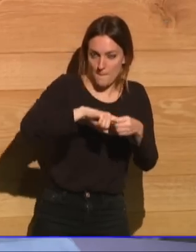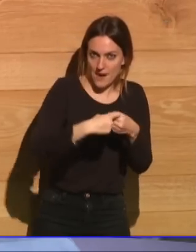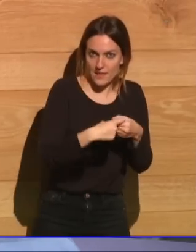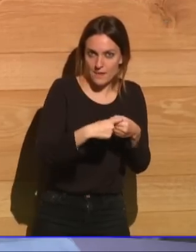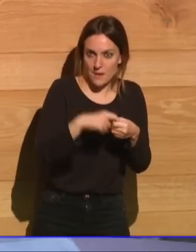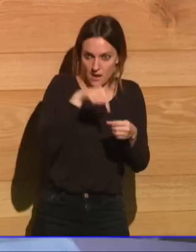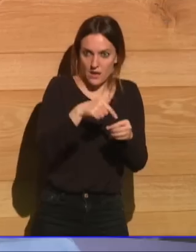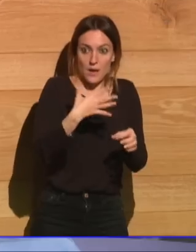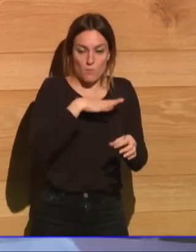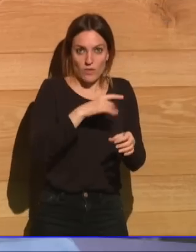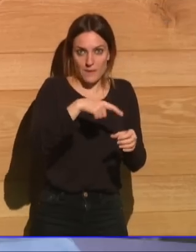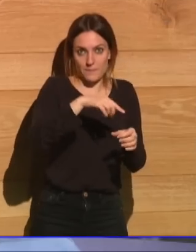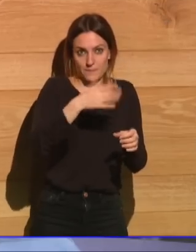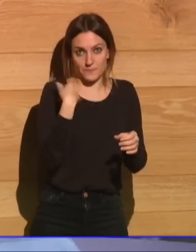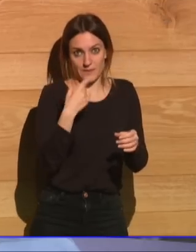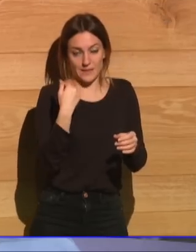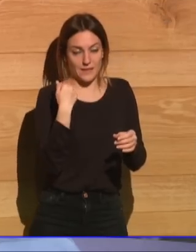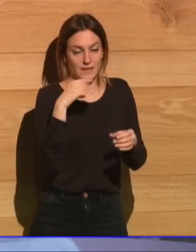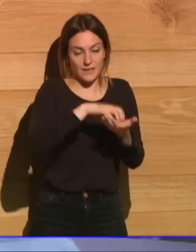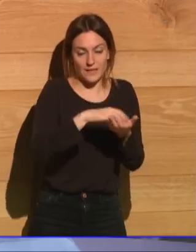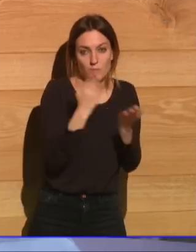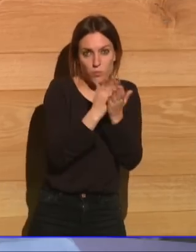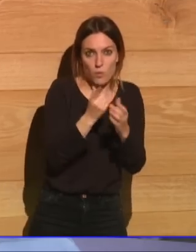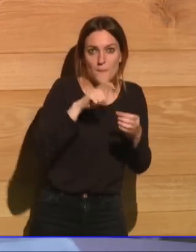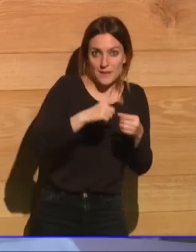sucede de hecho, y que en ocasiones no son actores